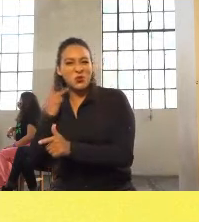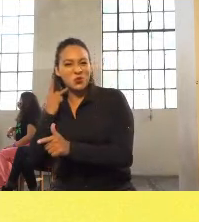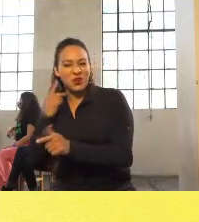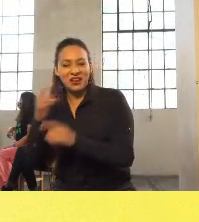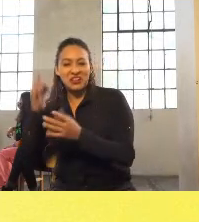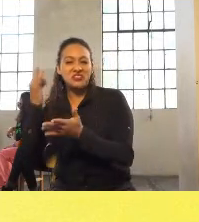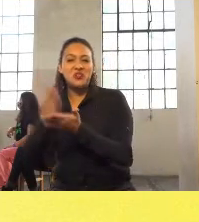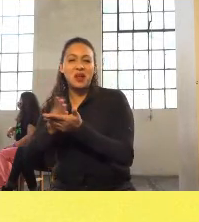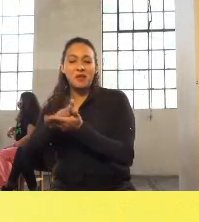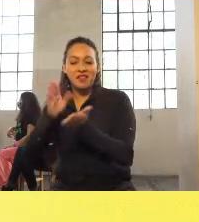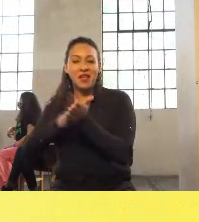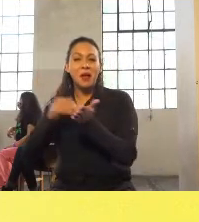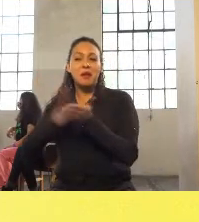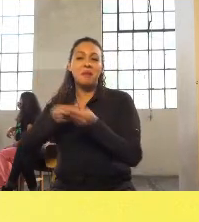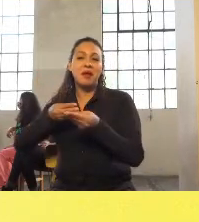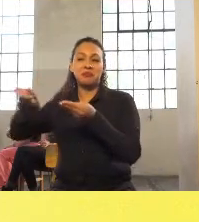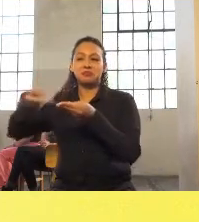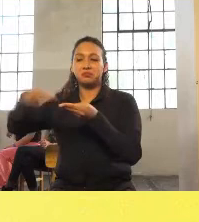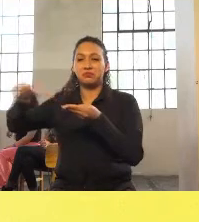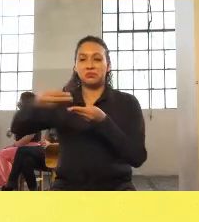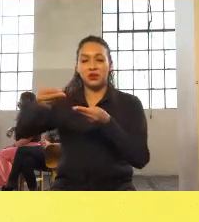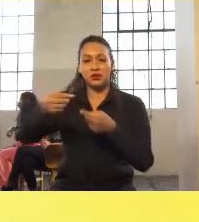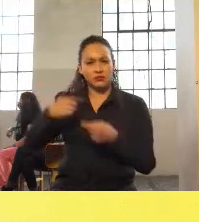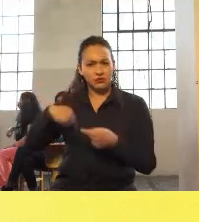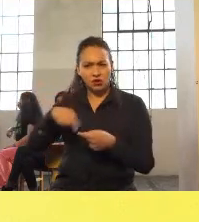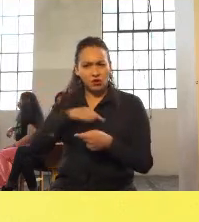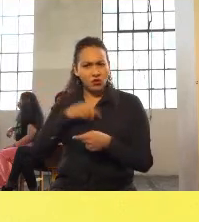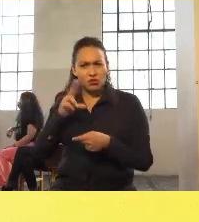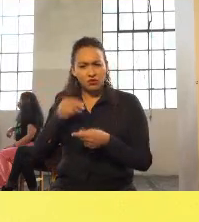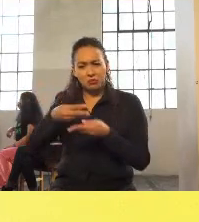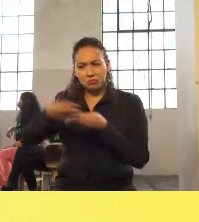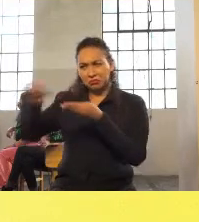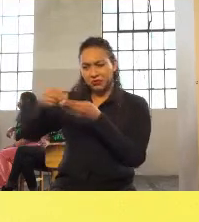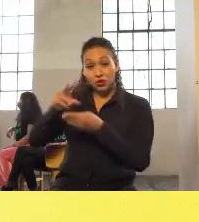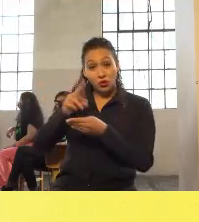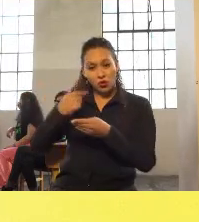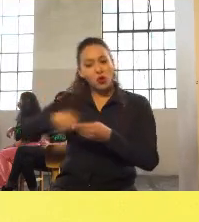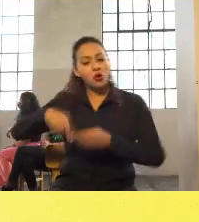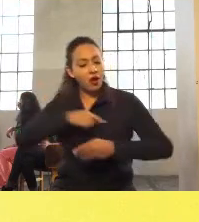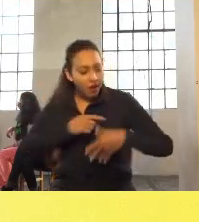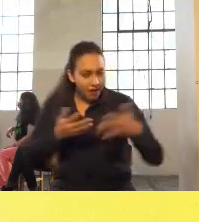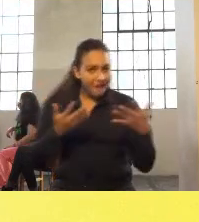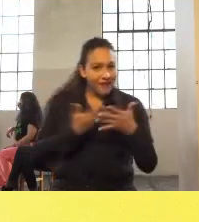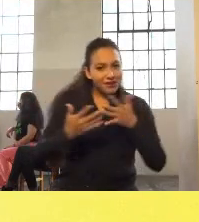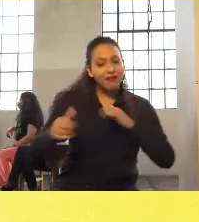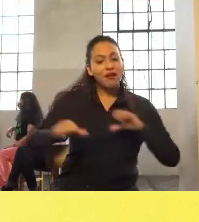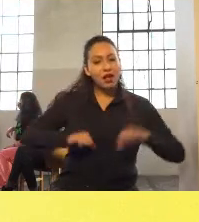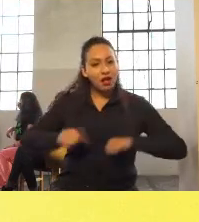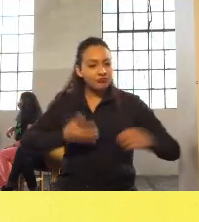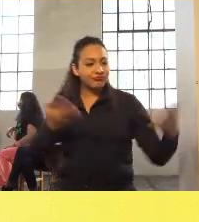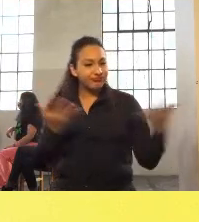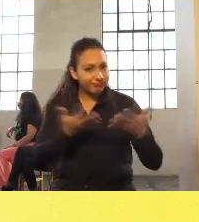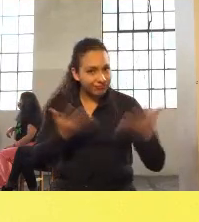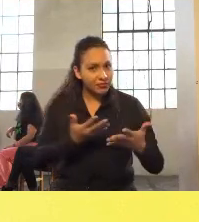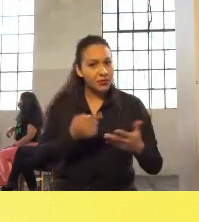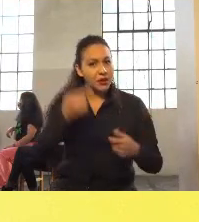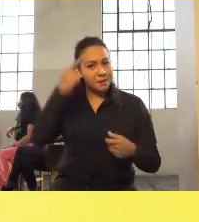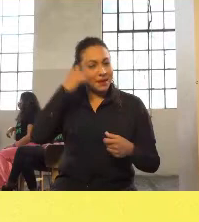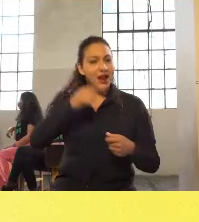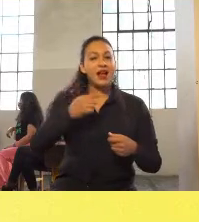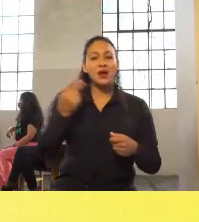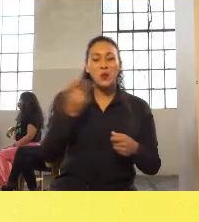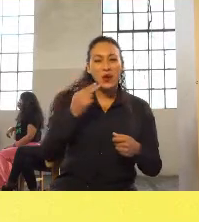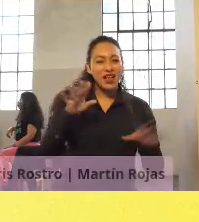son activistas, no somos eso. O sea, queremos apelar a esta otra, a ese otro sentimiento, a esa gran energía, a esa urgencia de hacer por cambiar,